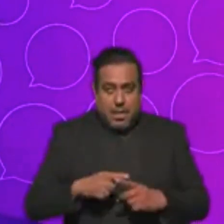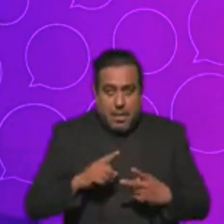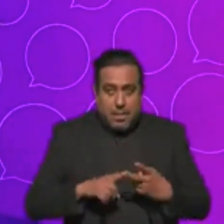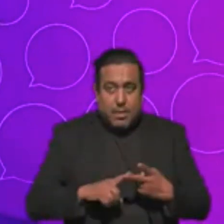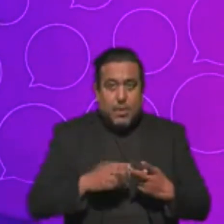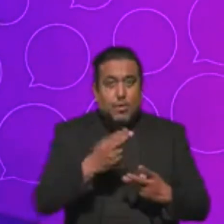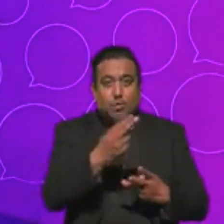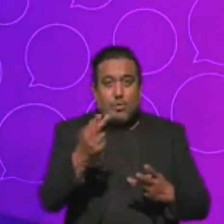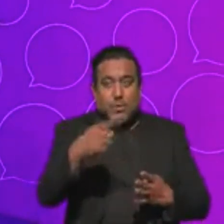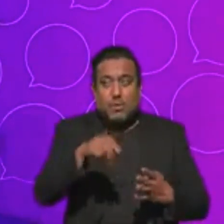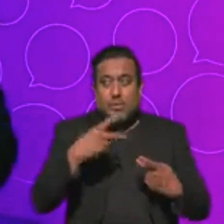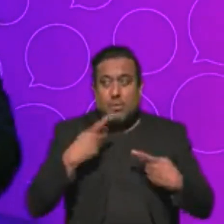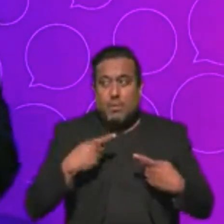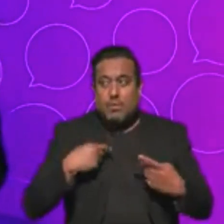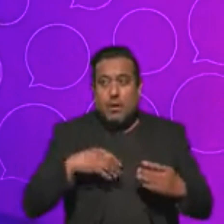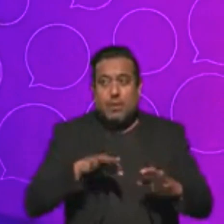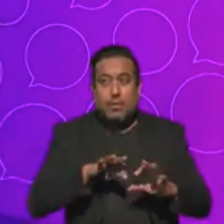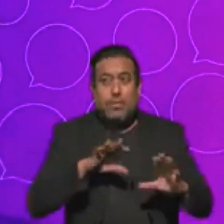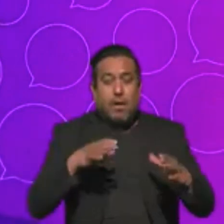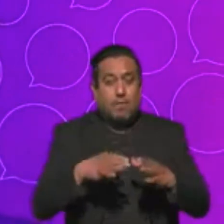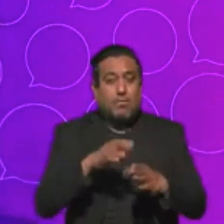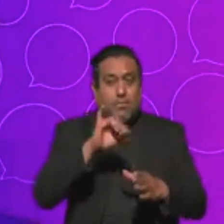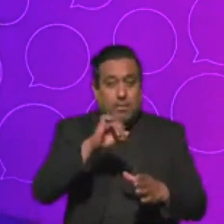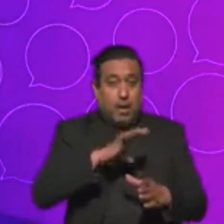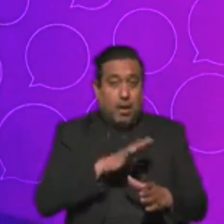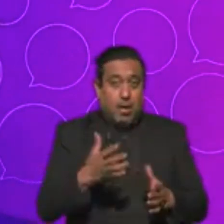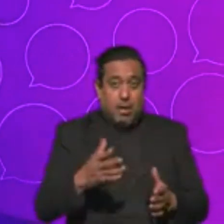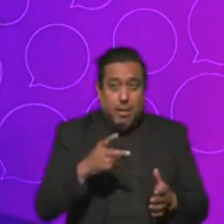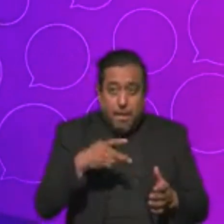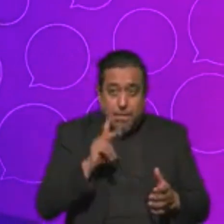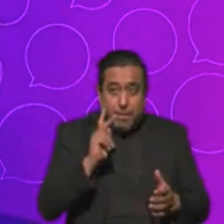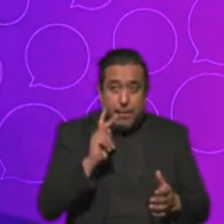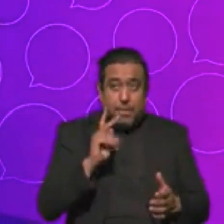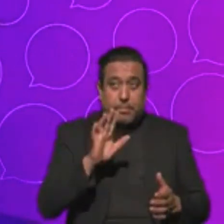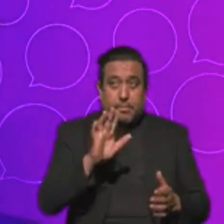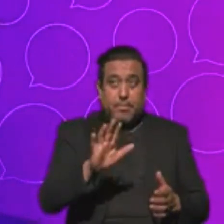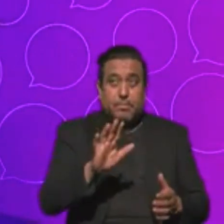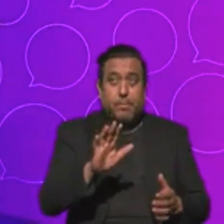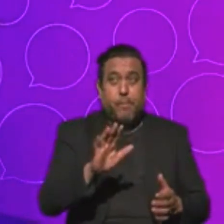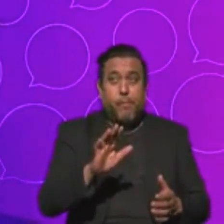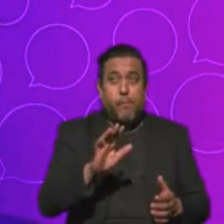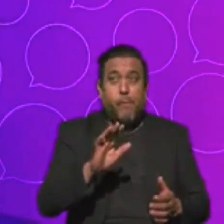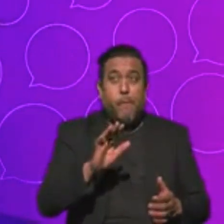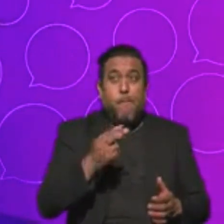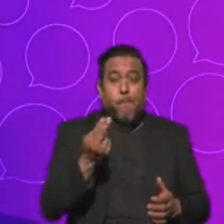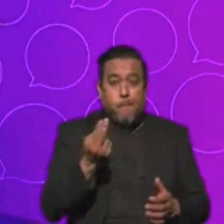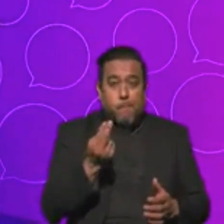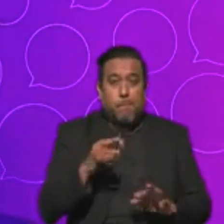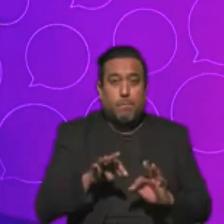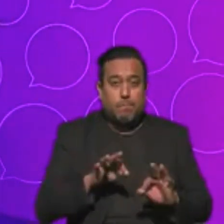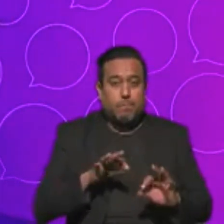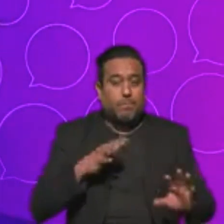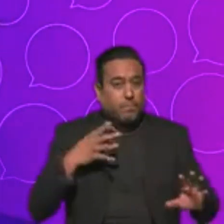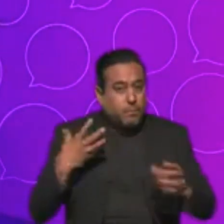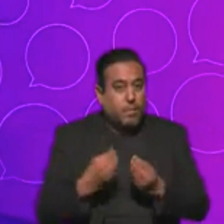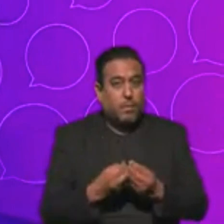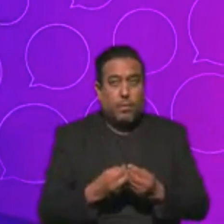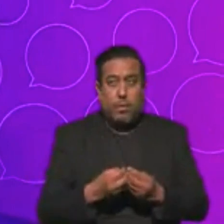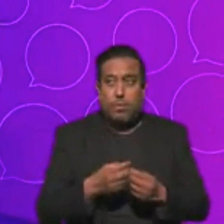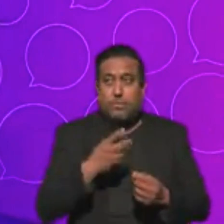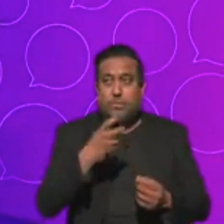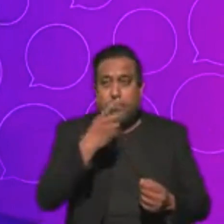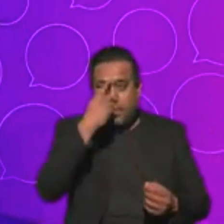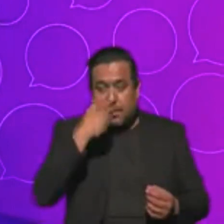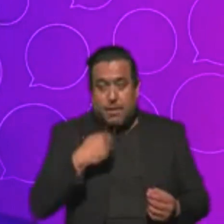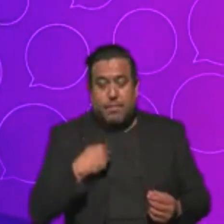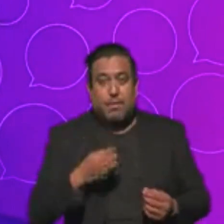usted y todos ellos familiares eso sí también Sí existen pero bueno entonces sí debemos de trabajar todos en conjunto Yo sí para mí es muy importante